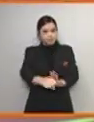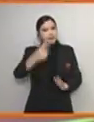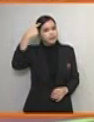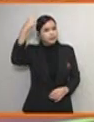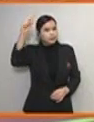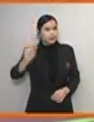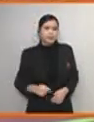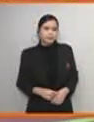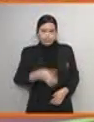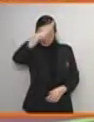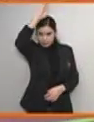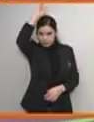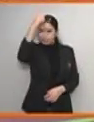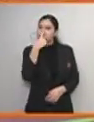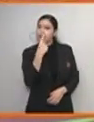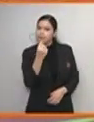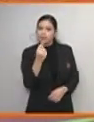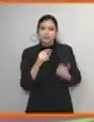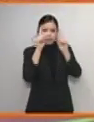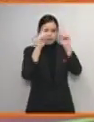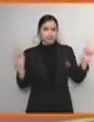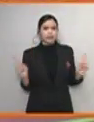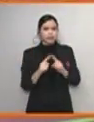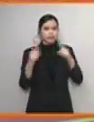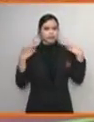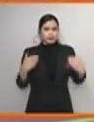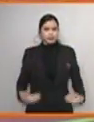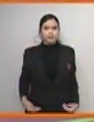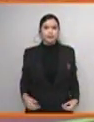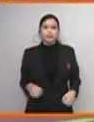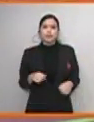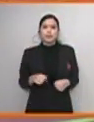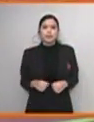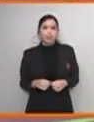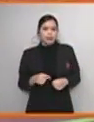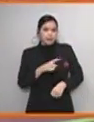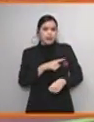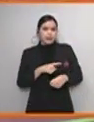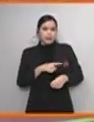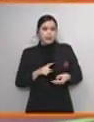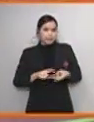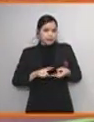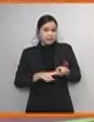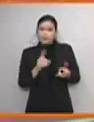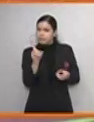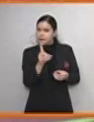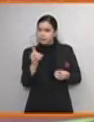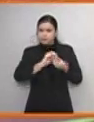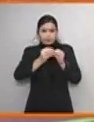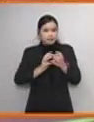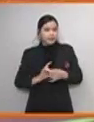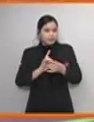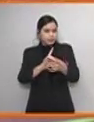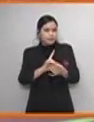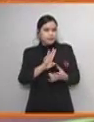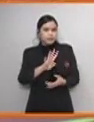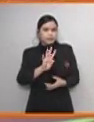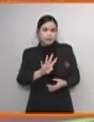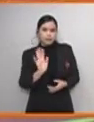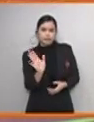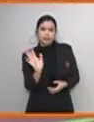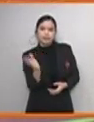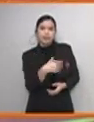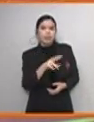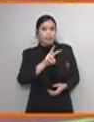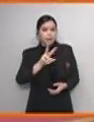símbolo de sueños gallo. En el cuadro del cuerpo lo podemos ubicar en el muslo derecho. Y los números que lo relacionan son el 44 y el